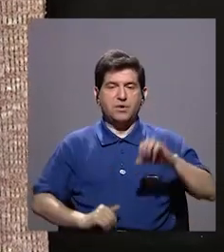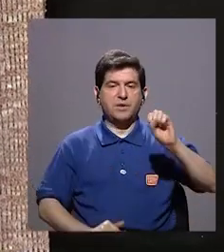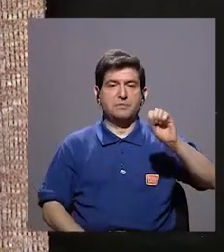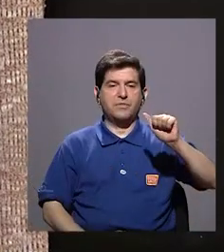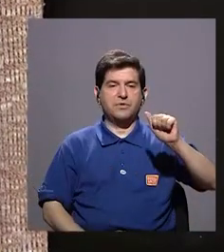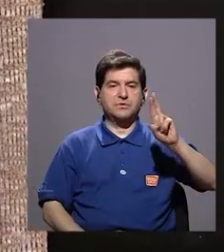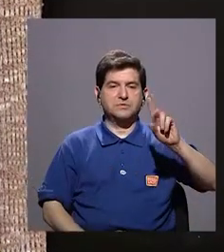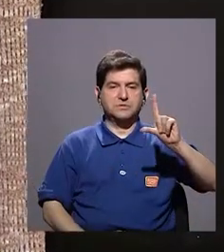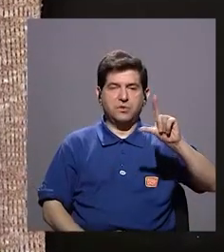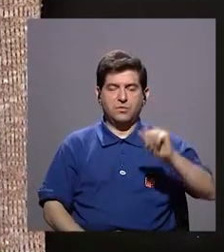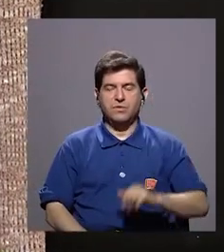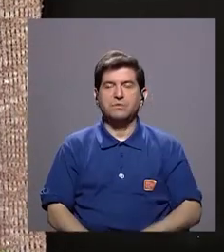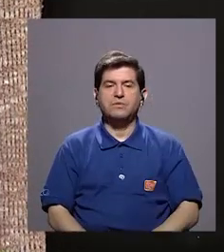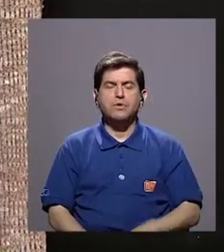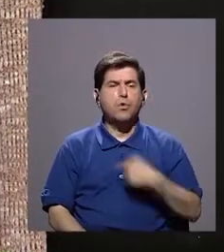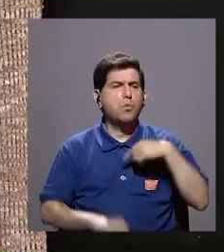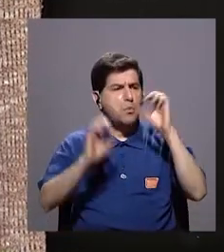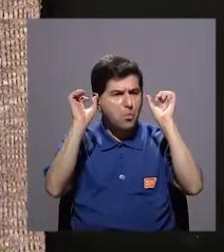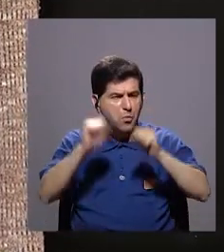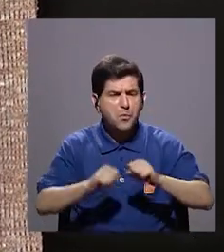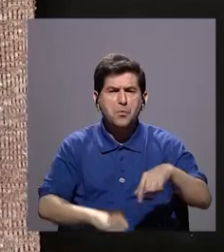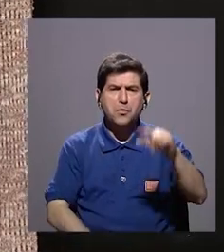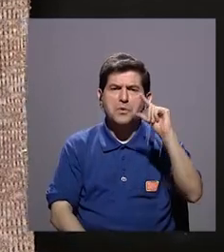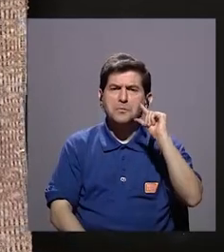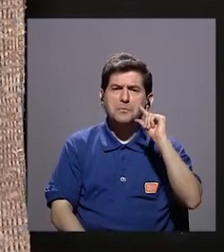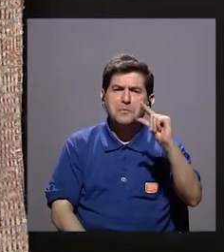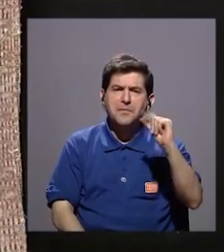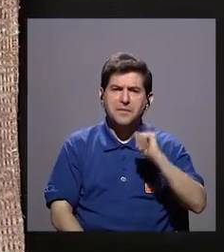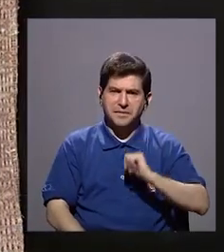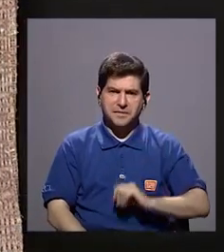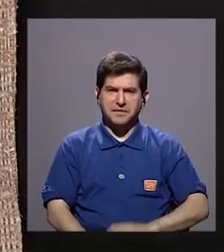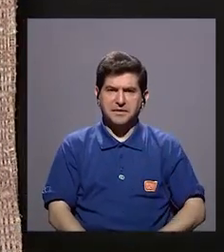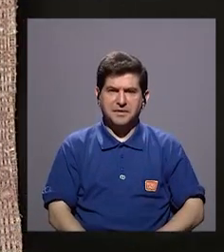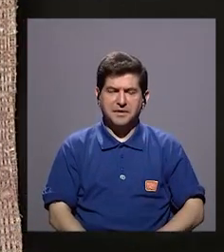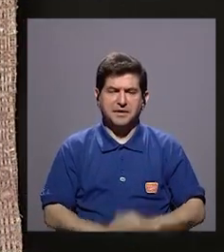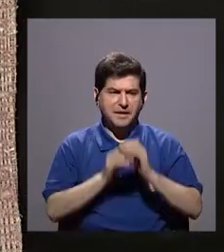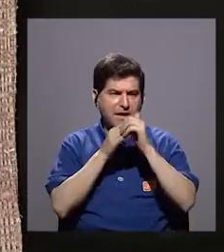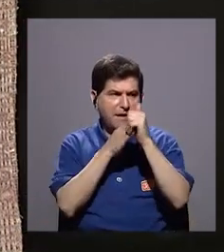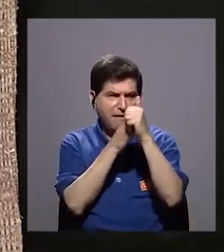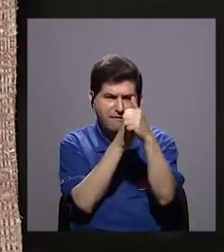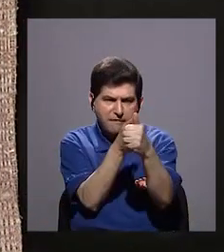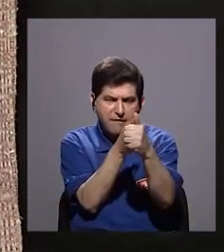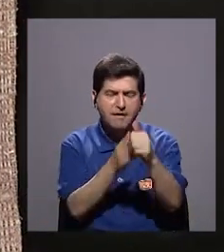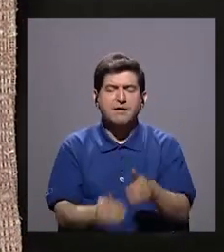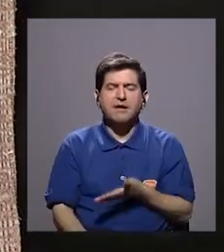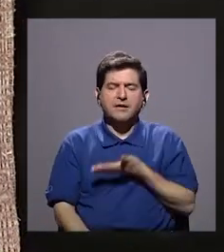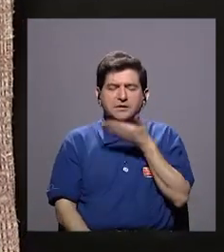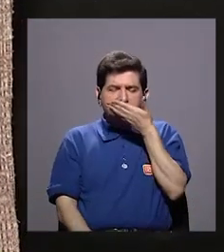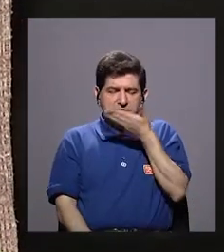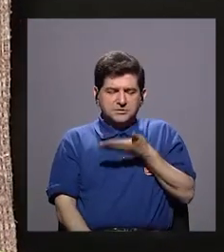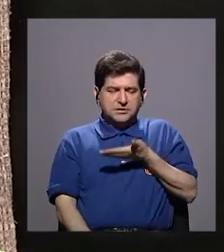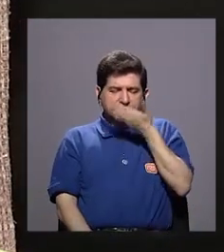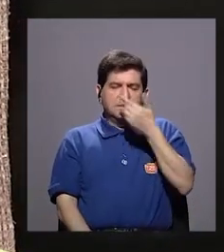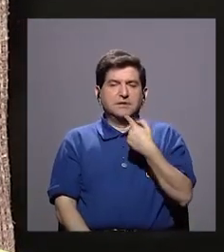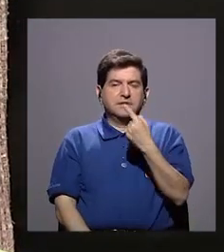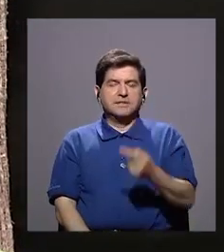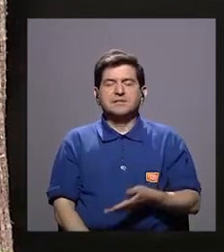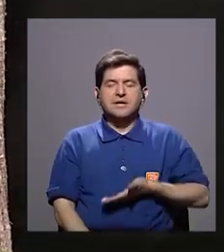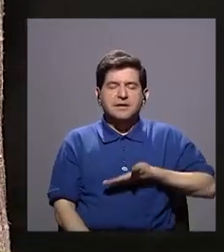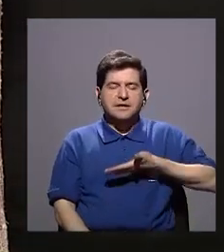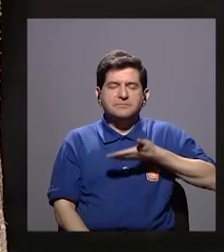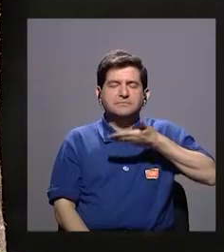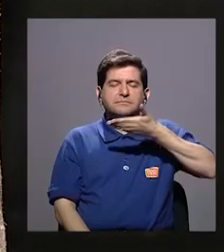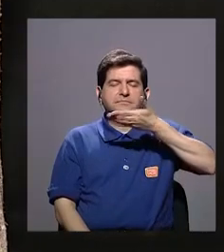Saúl. Y uno puede hacer una pequeña, guiar la respiración,